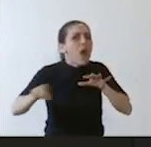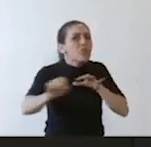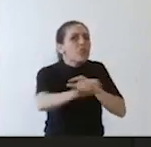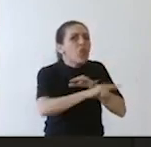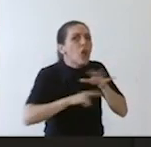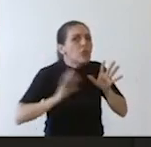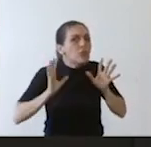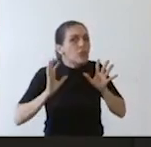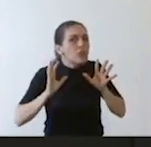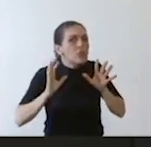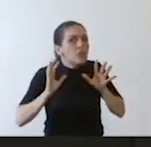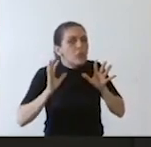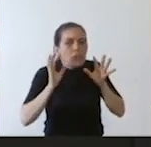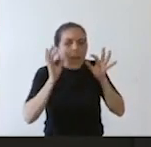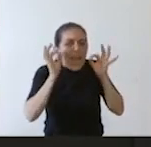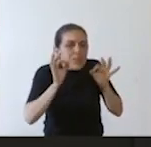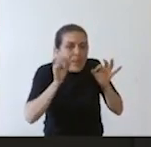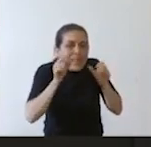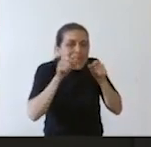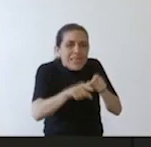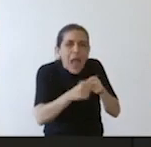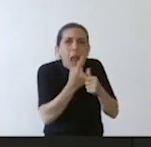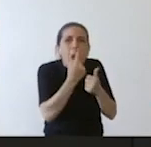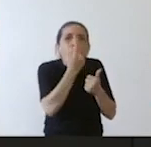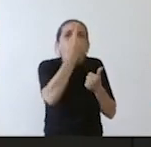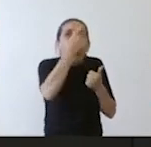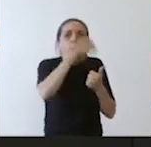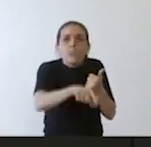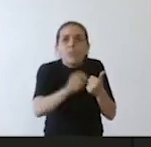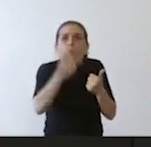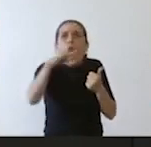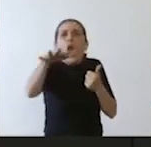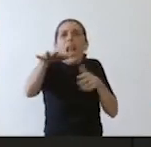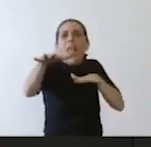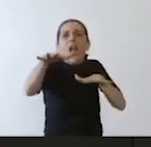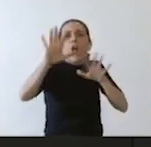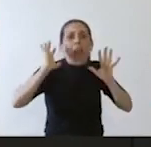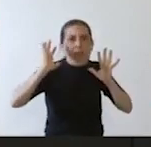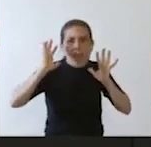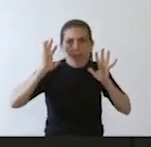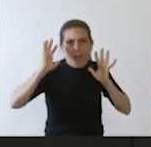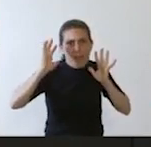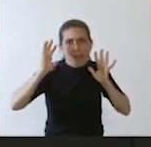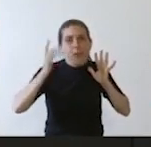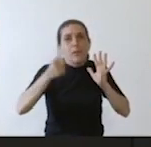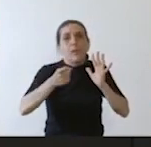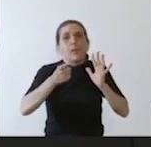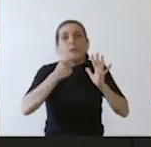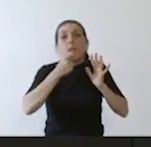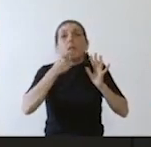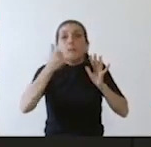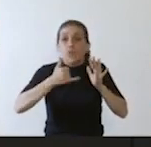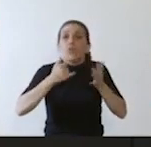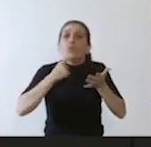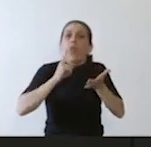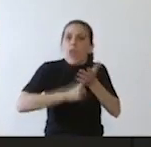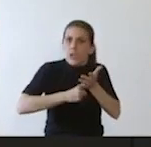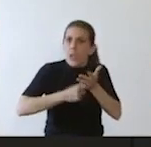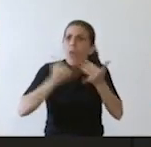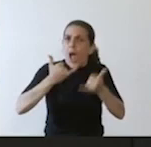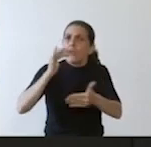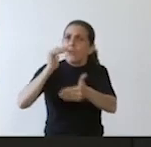las particularidades y de las localidades en este contexto. Se están implementando las medidas